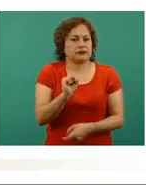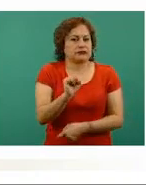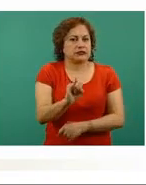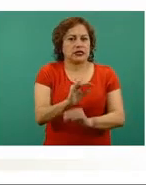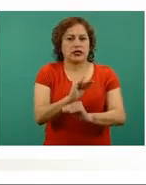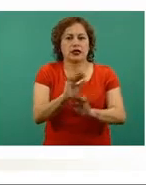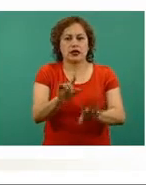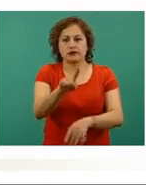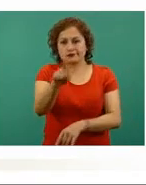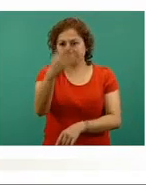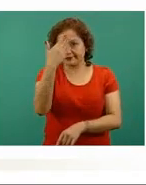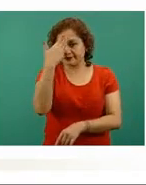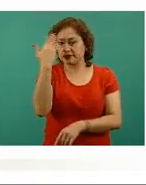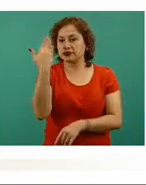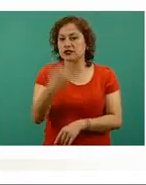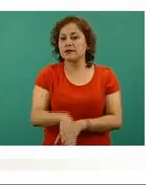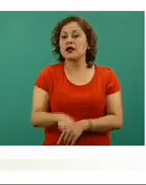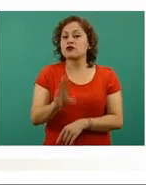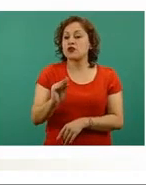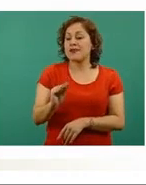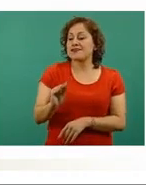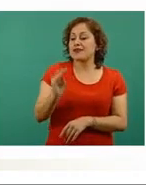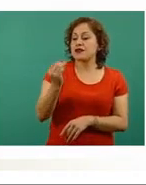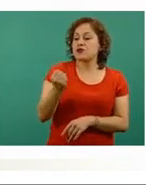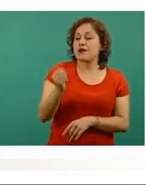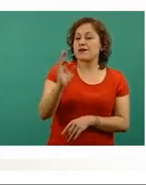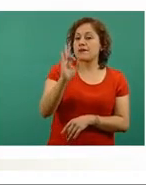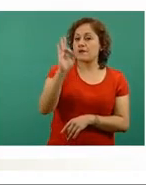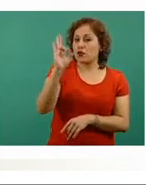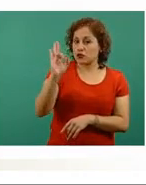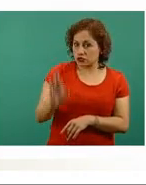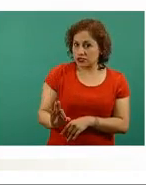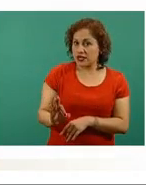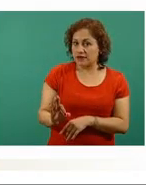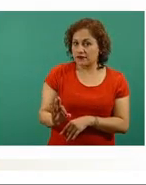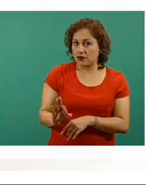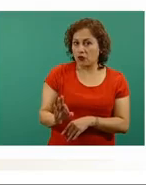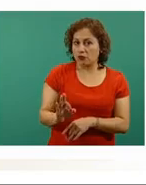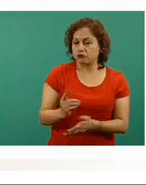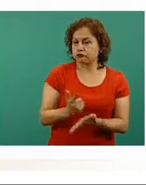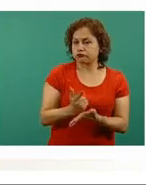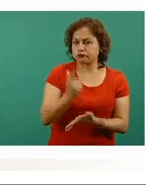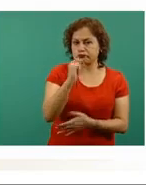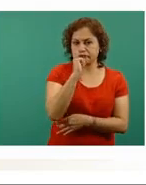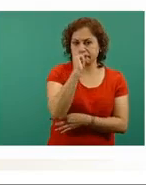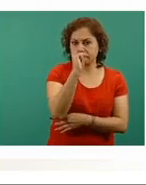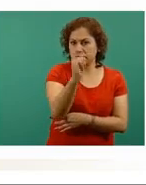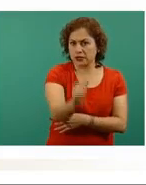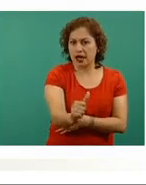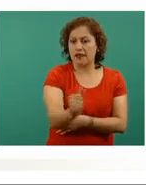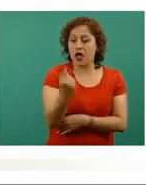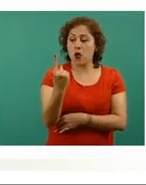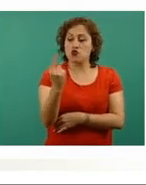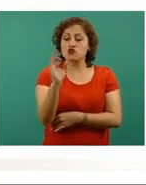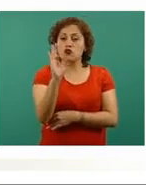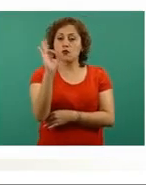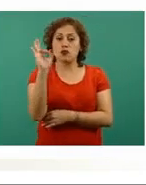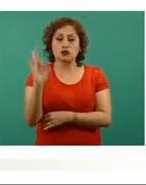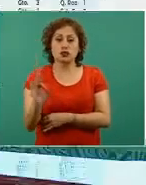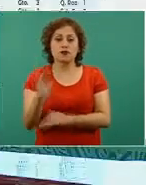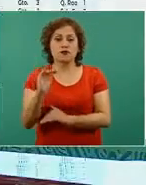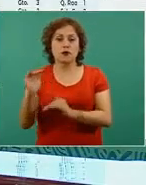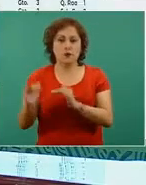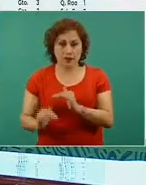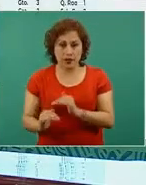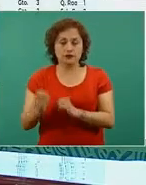más del 99%, son casos no graves y menos de 1% son casos que